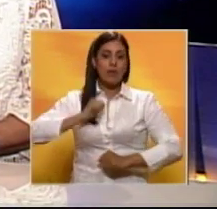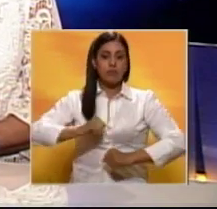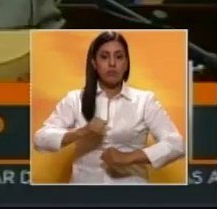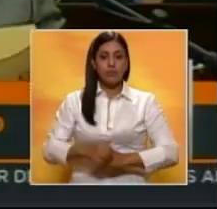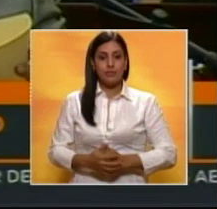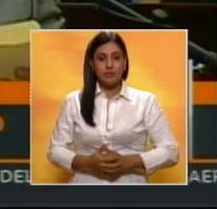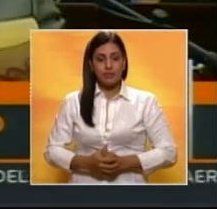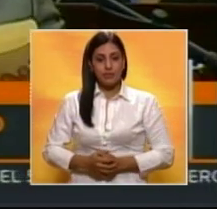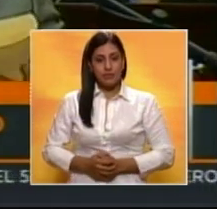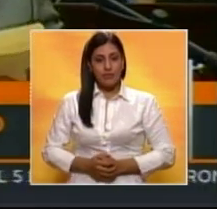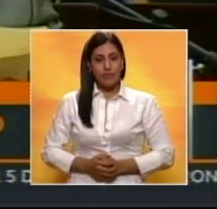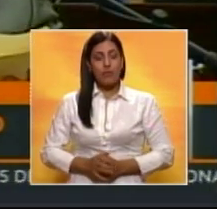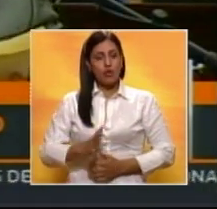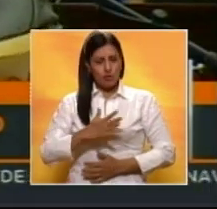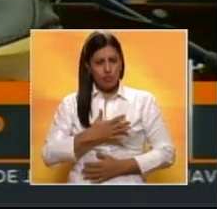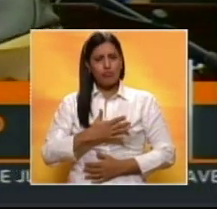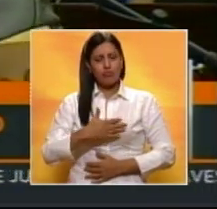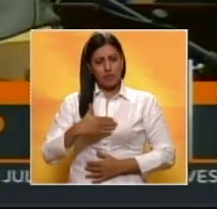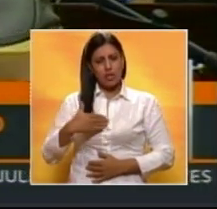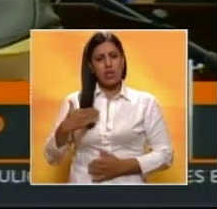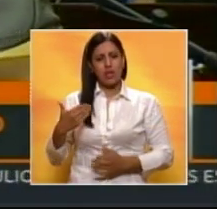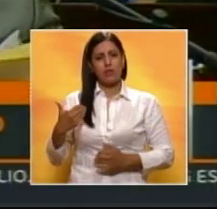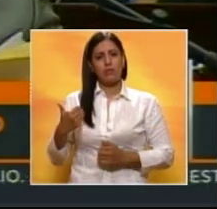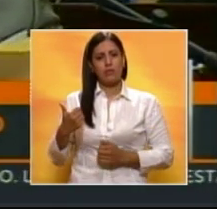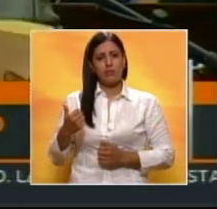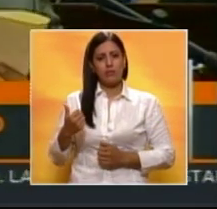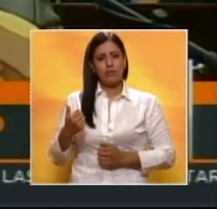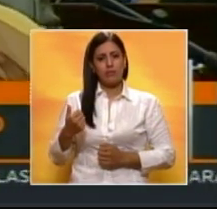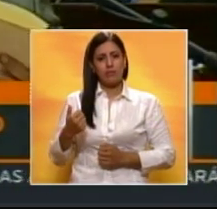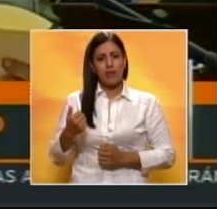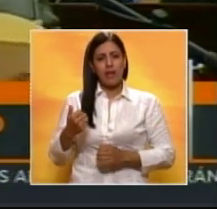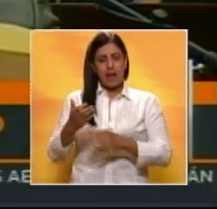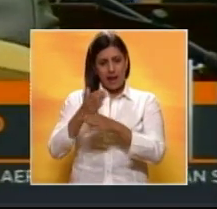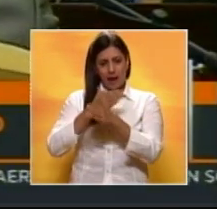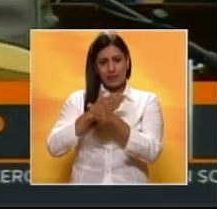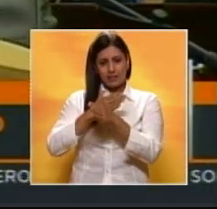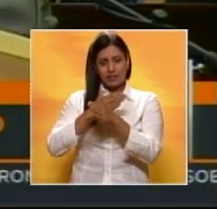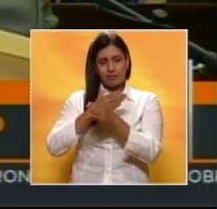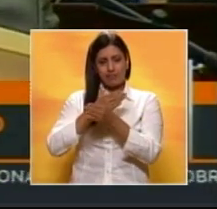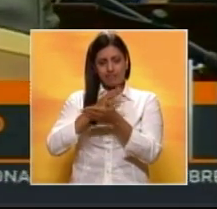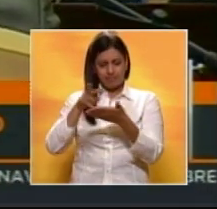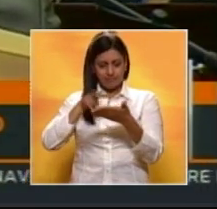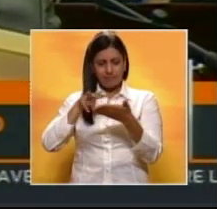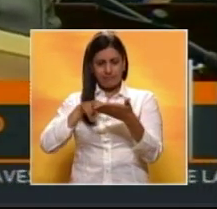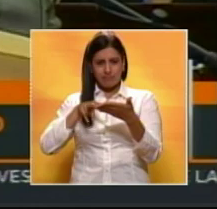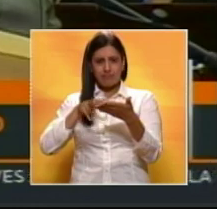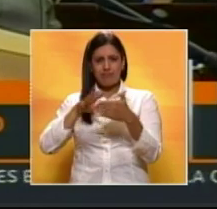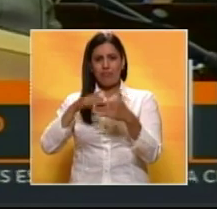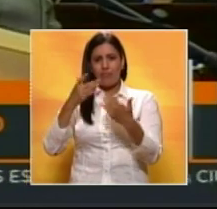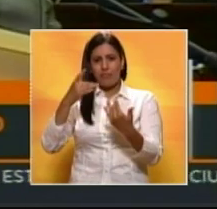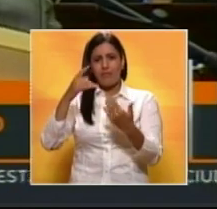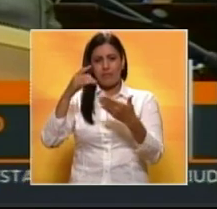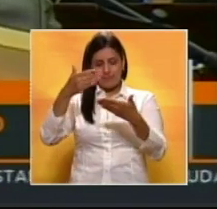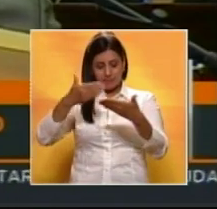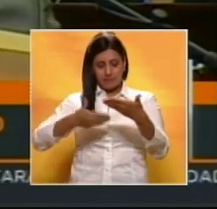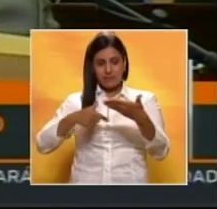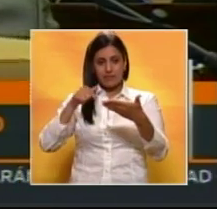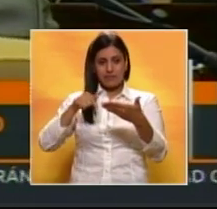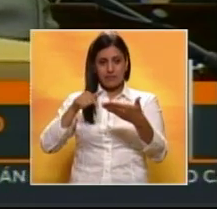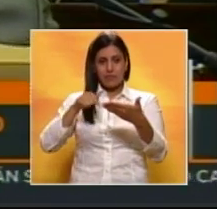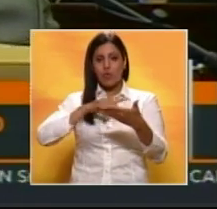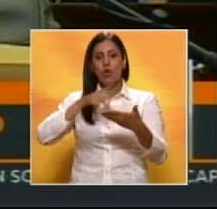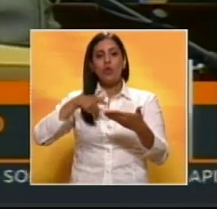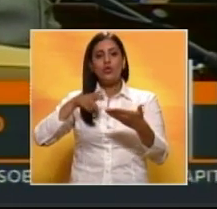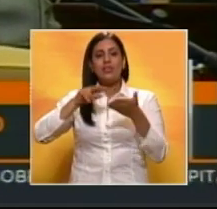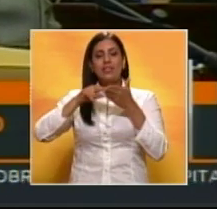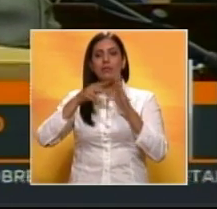Saab. Quisiera, antes de leer por la solemnidad del acto